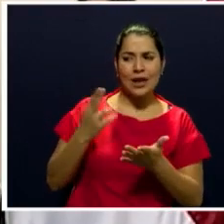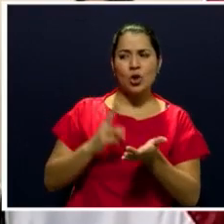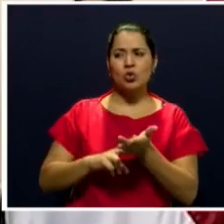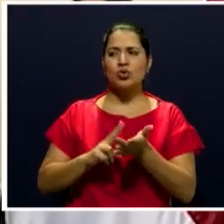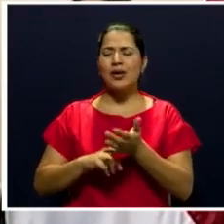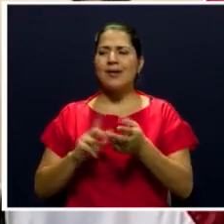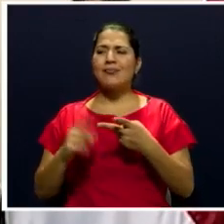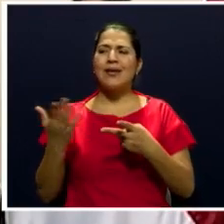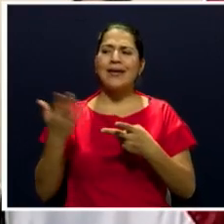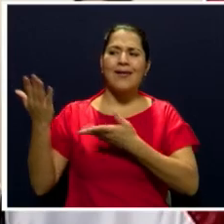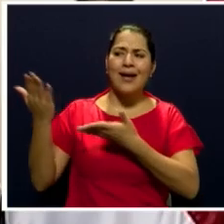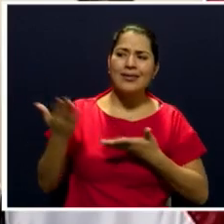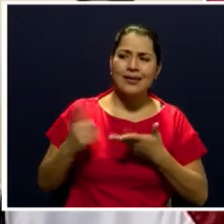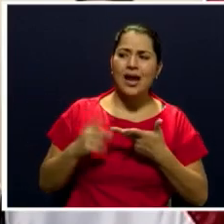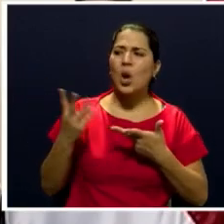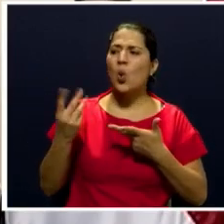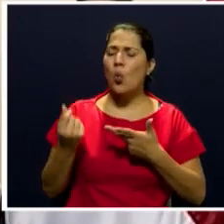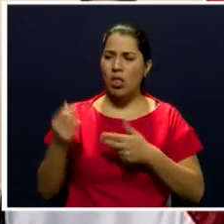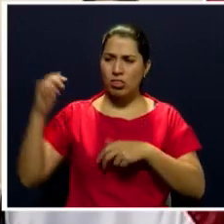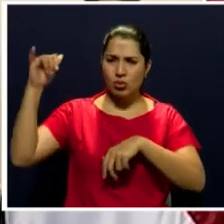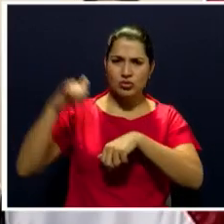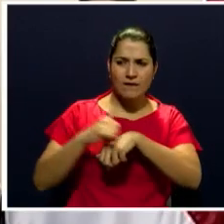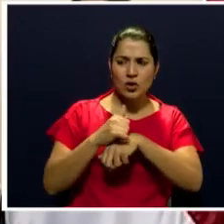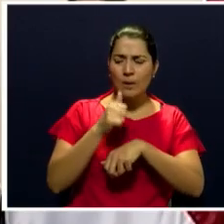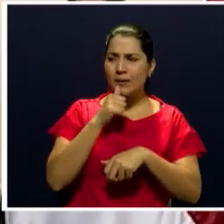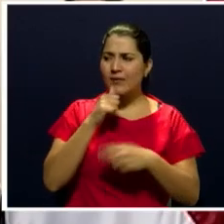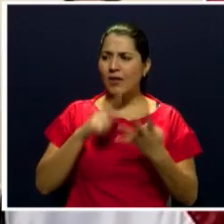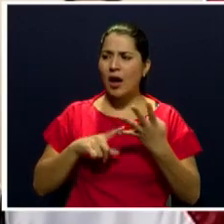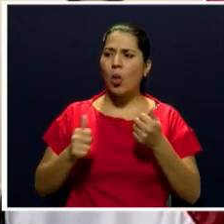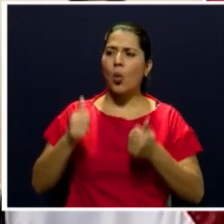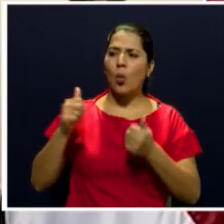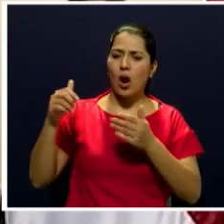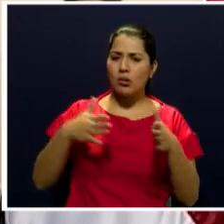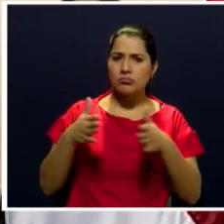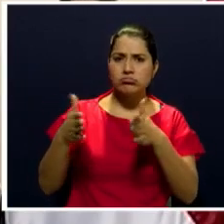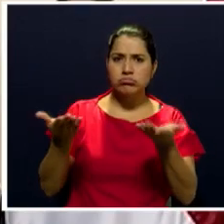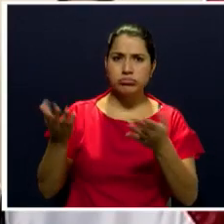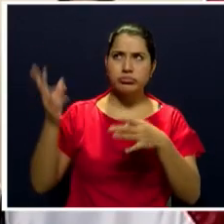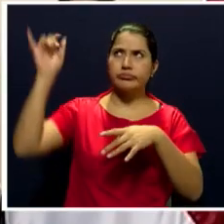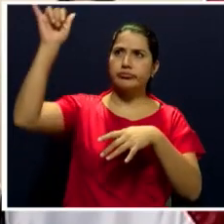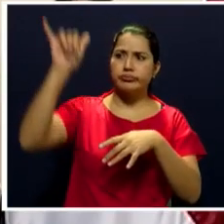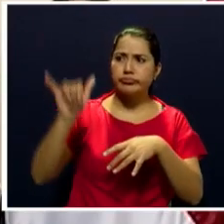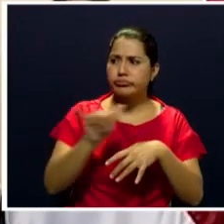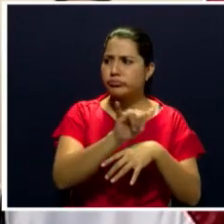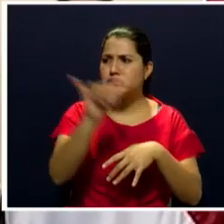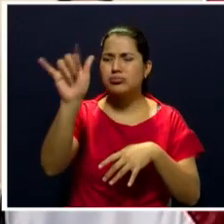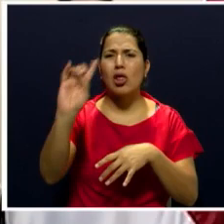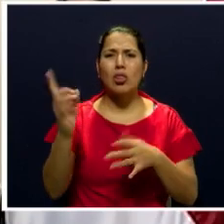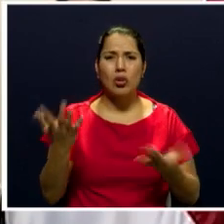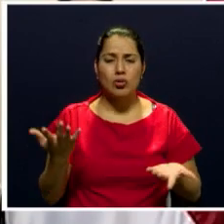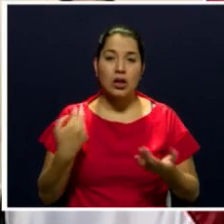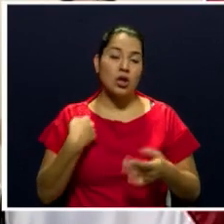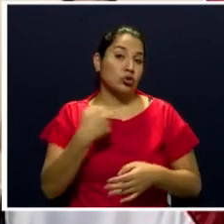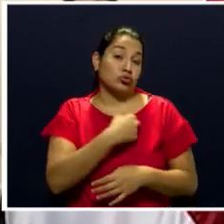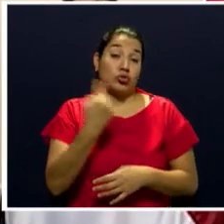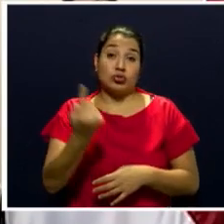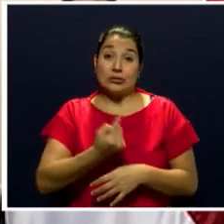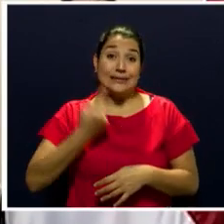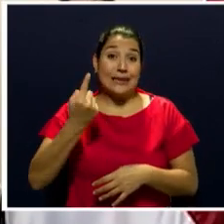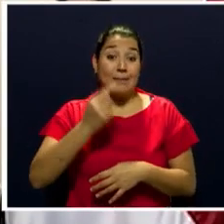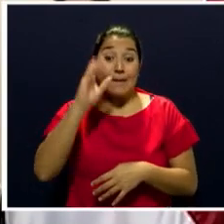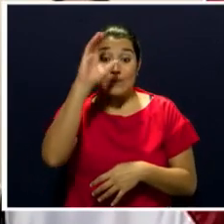qué carga, cuántos aviones, cuál es la ruta. Y bueno, nosotros siempre buscamos